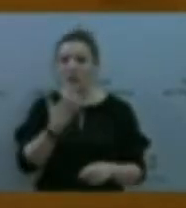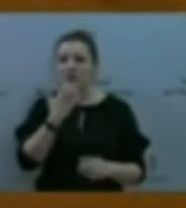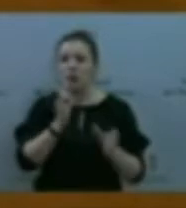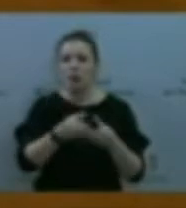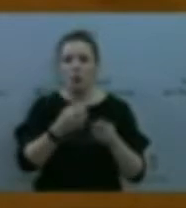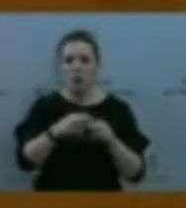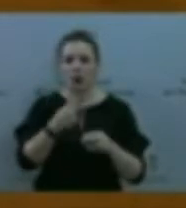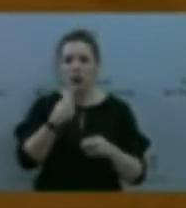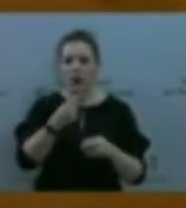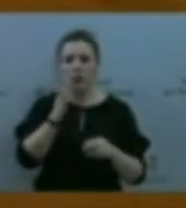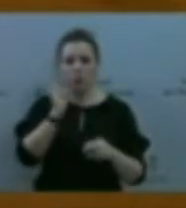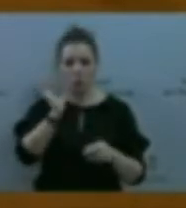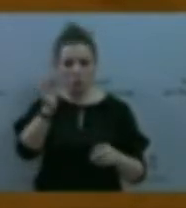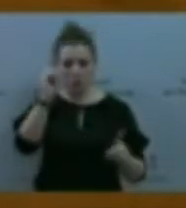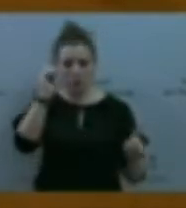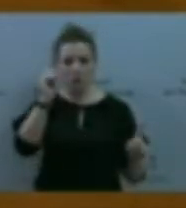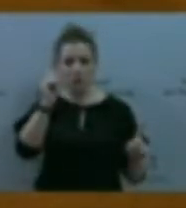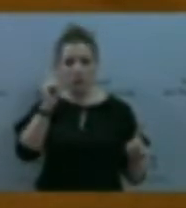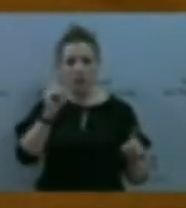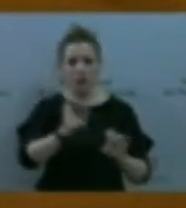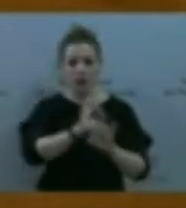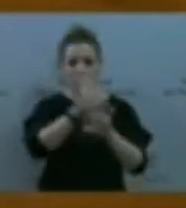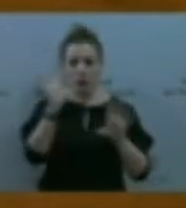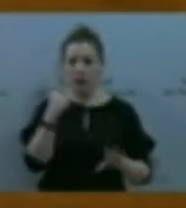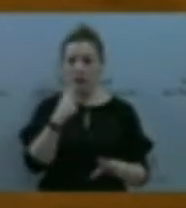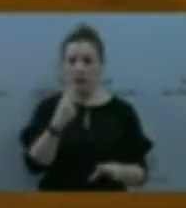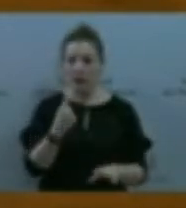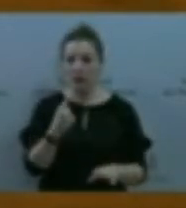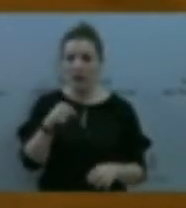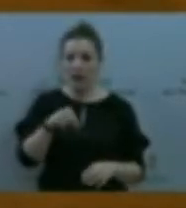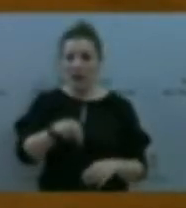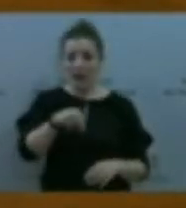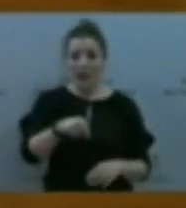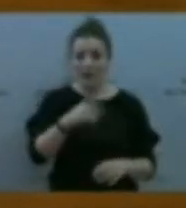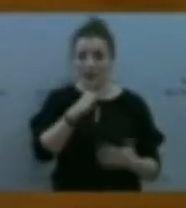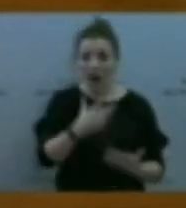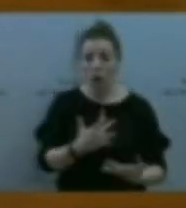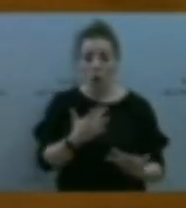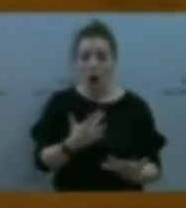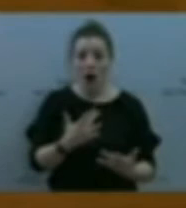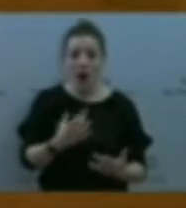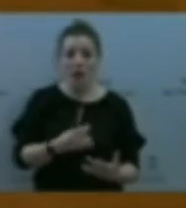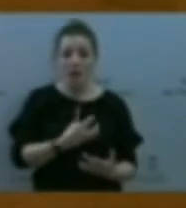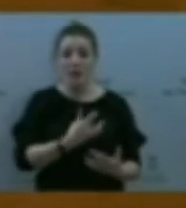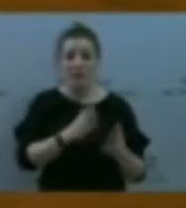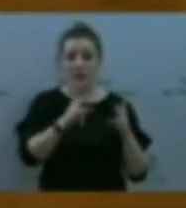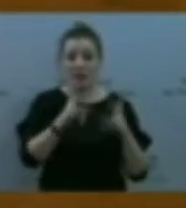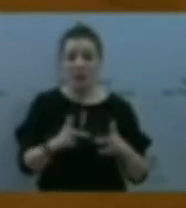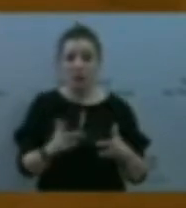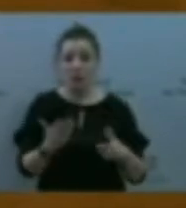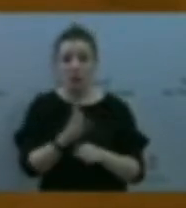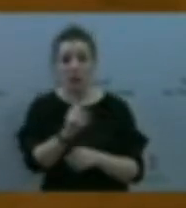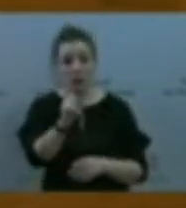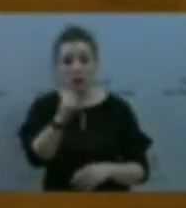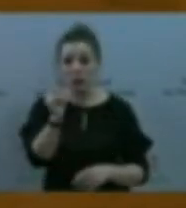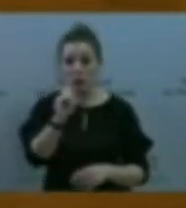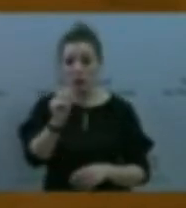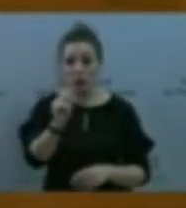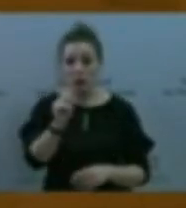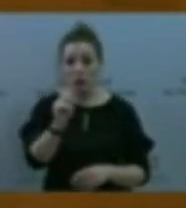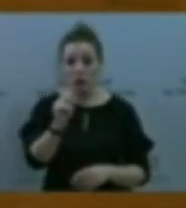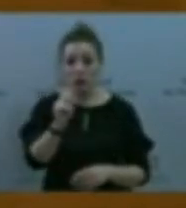claro, en esta actual sindicatura no tiene representante alguno. No tiene, porque no lo votó, hubo un